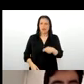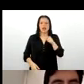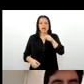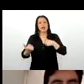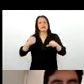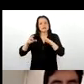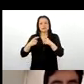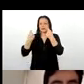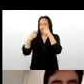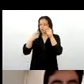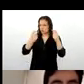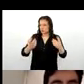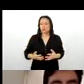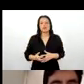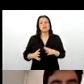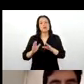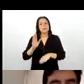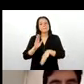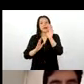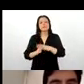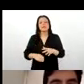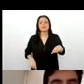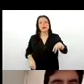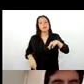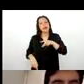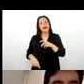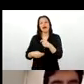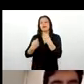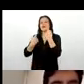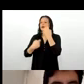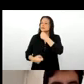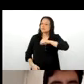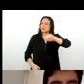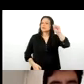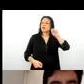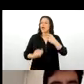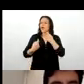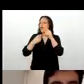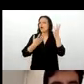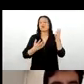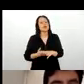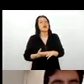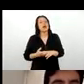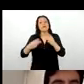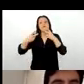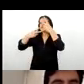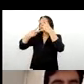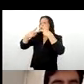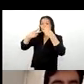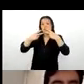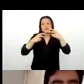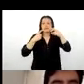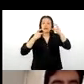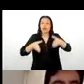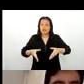turísticas es más de caminata, paseos, visita a la cascada, ver el obelisco,